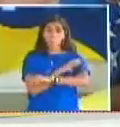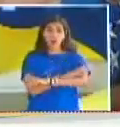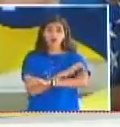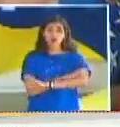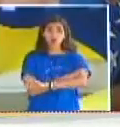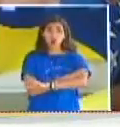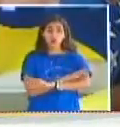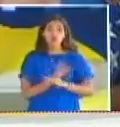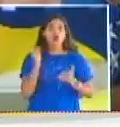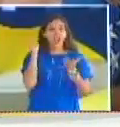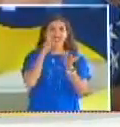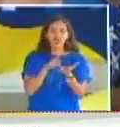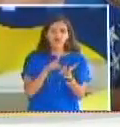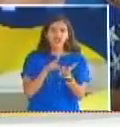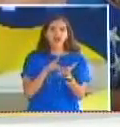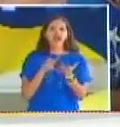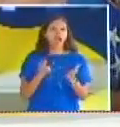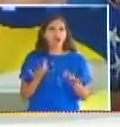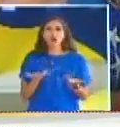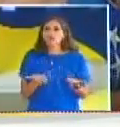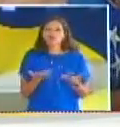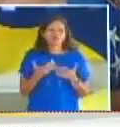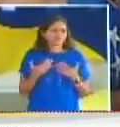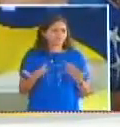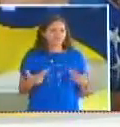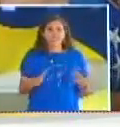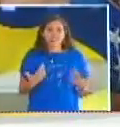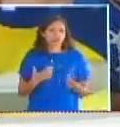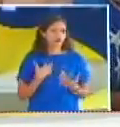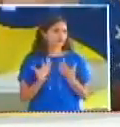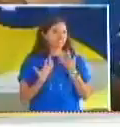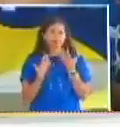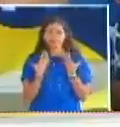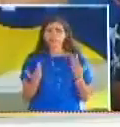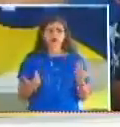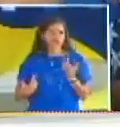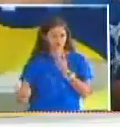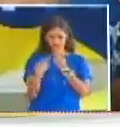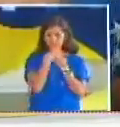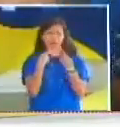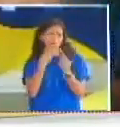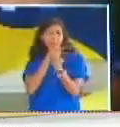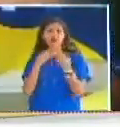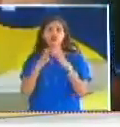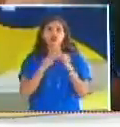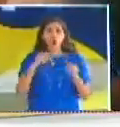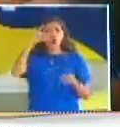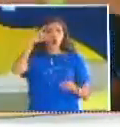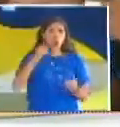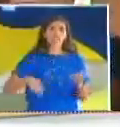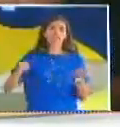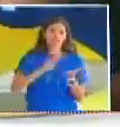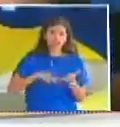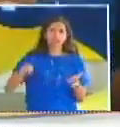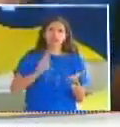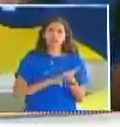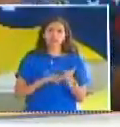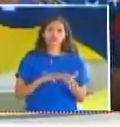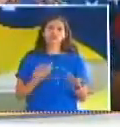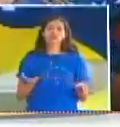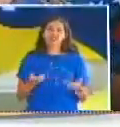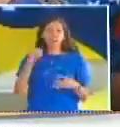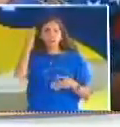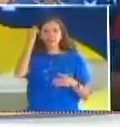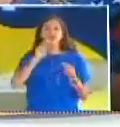nos ha llevado a un extremo en el que, verdad, somos atacados todos los días. Por eso creemos que